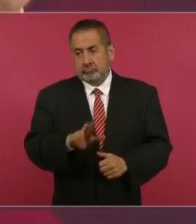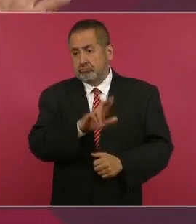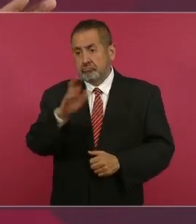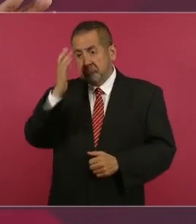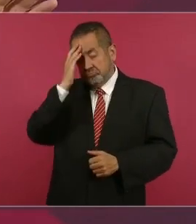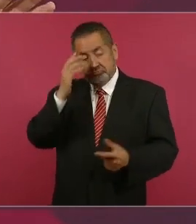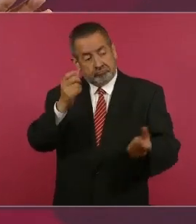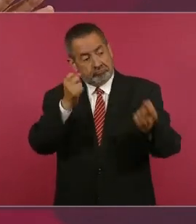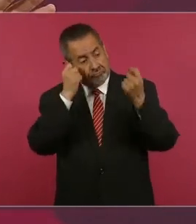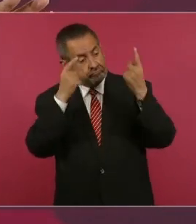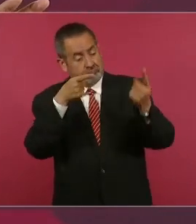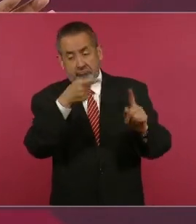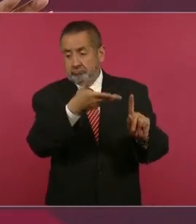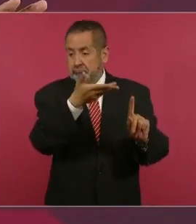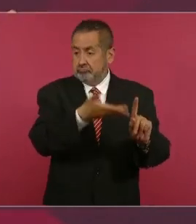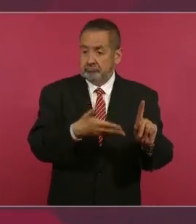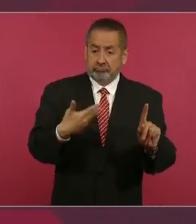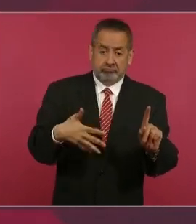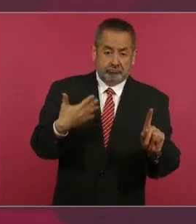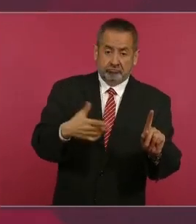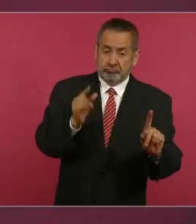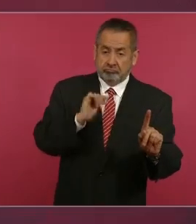Reconocido.